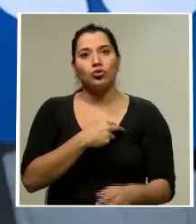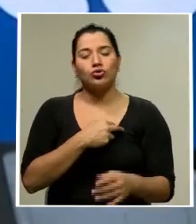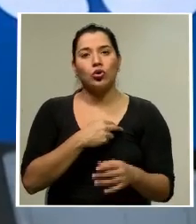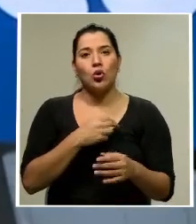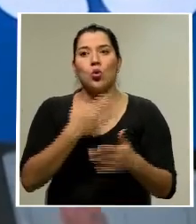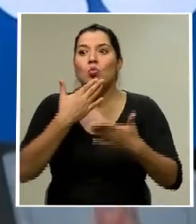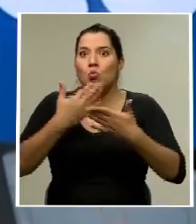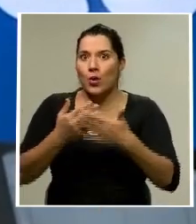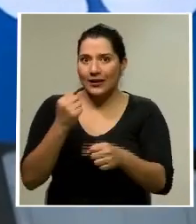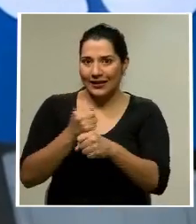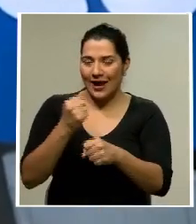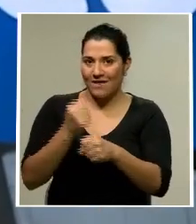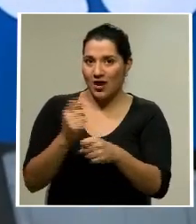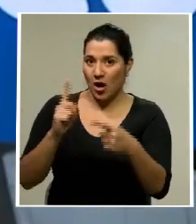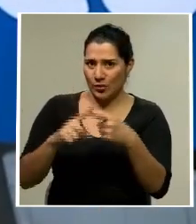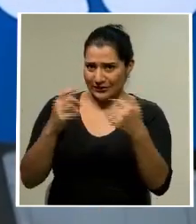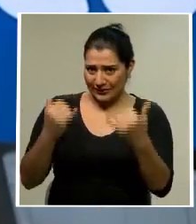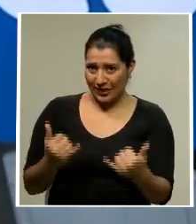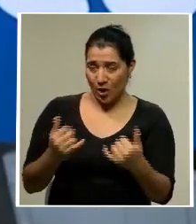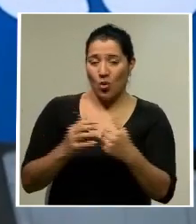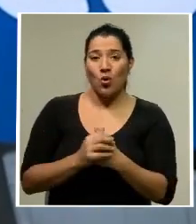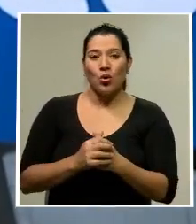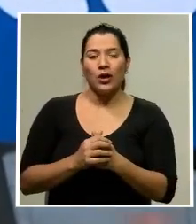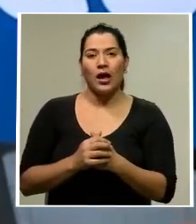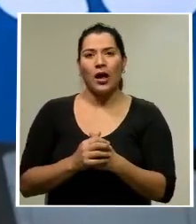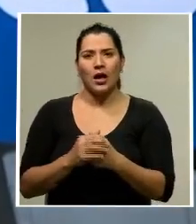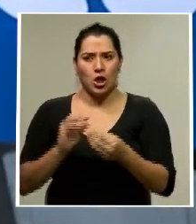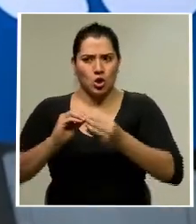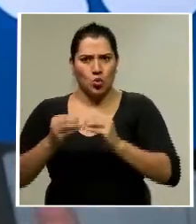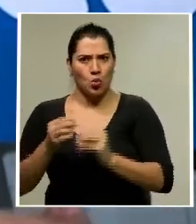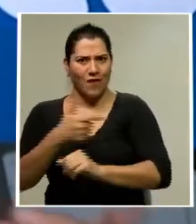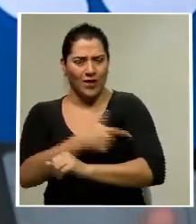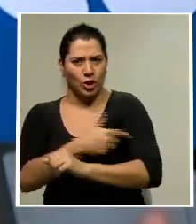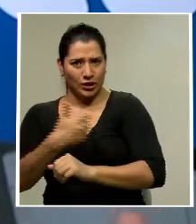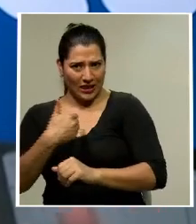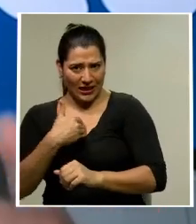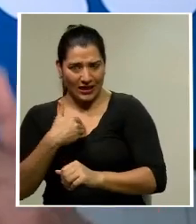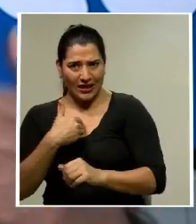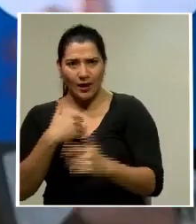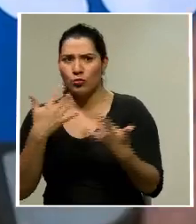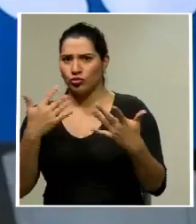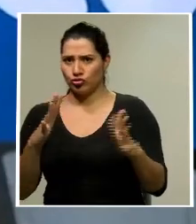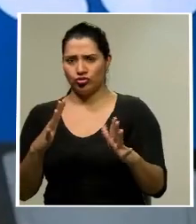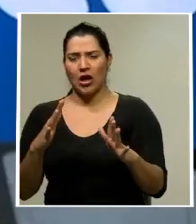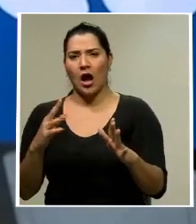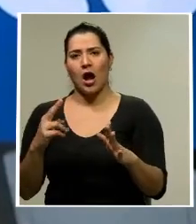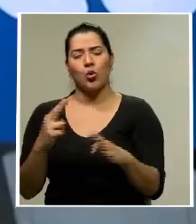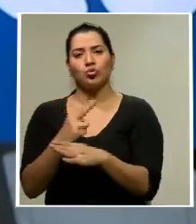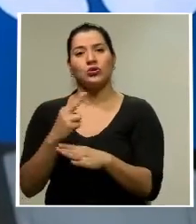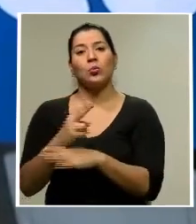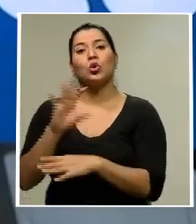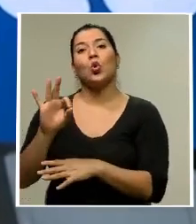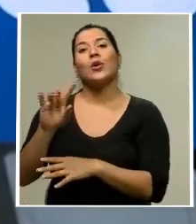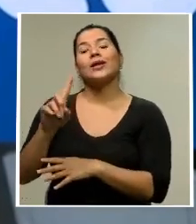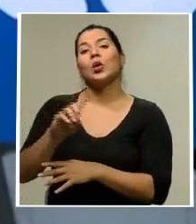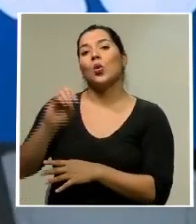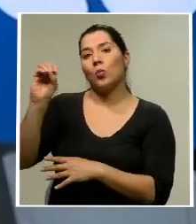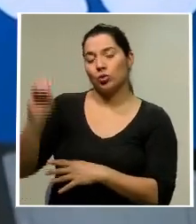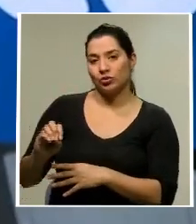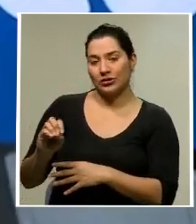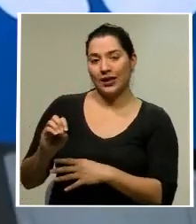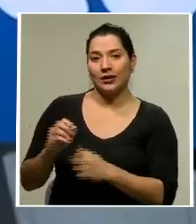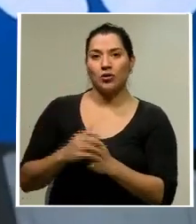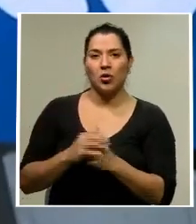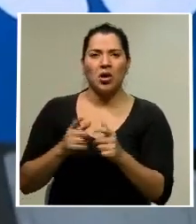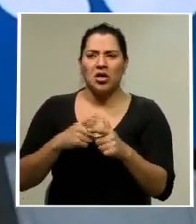momento de la vacuna que teníamos hasta el lunes, prácticamente aplicada está al 91%, ¿verdad? Entonces ya lo que nos quedaba